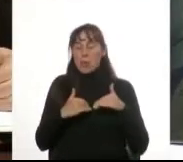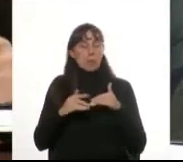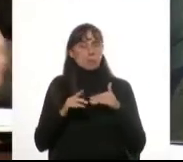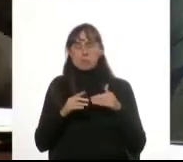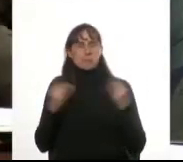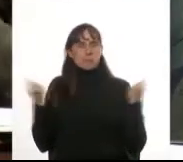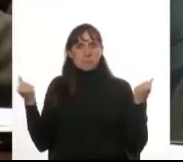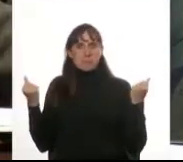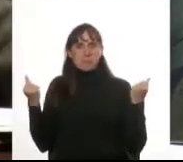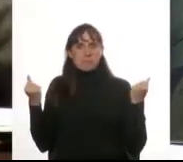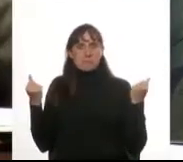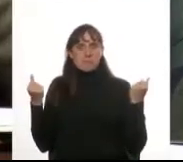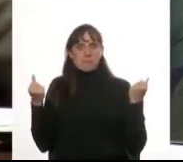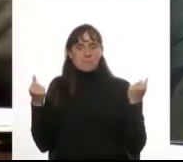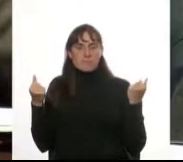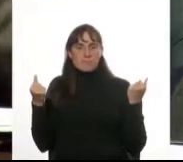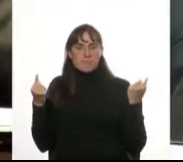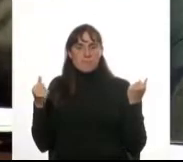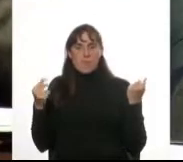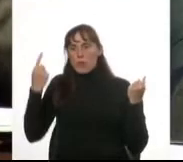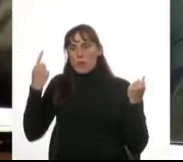igualdad.